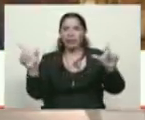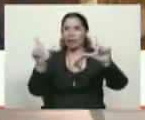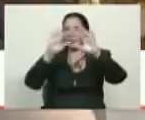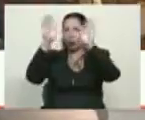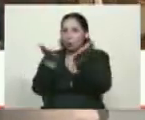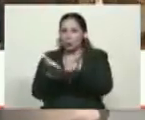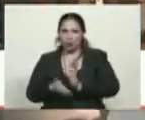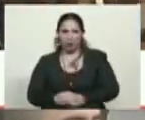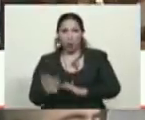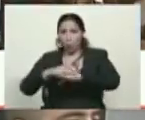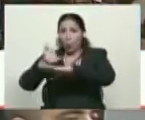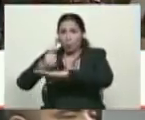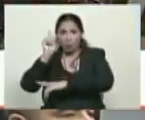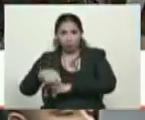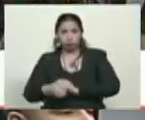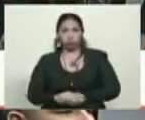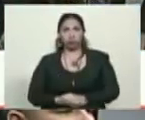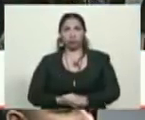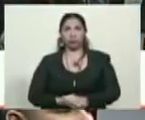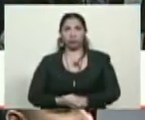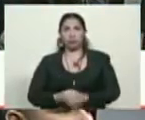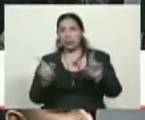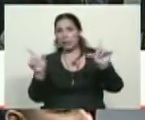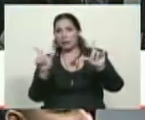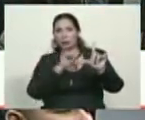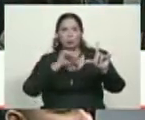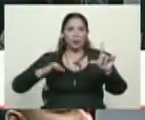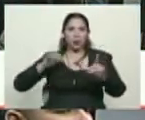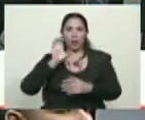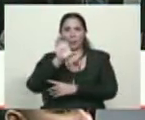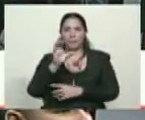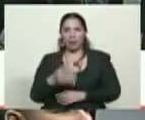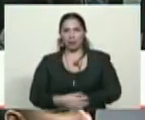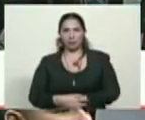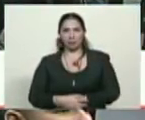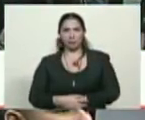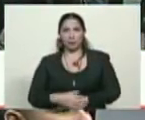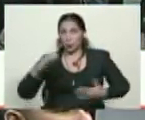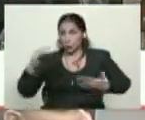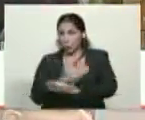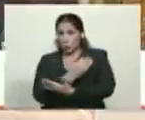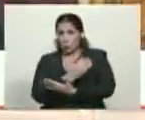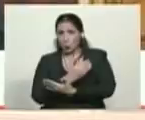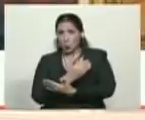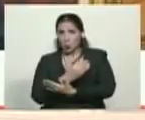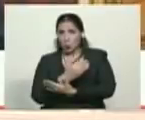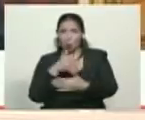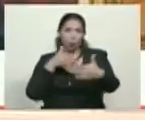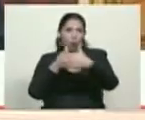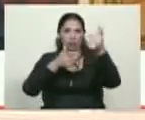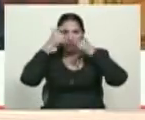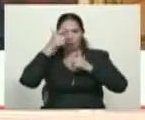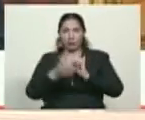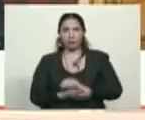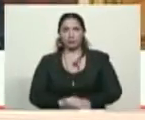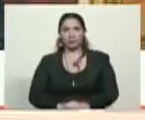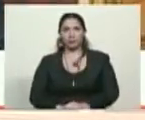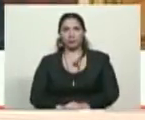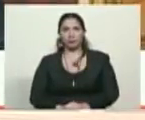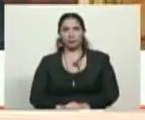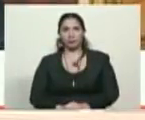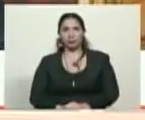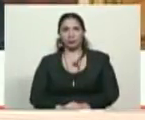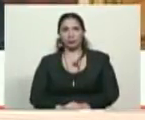mundiales y las televisoras privadas del país. Dieron el golpe mediático contra el comandante Chávez. A